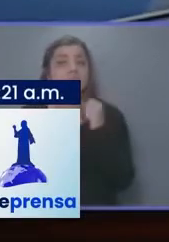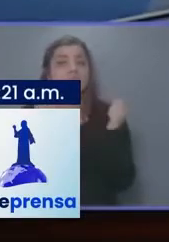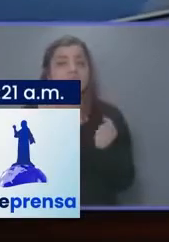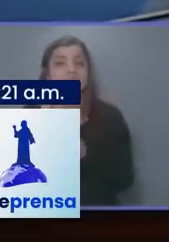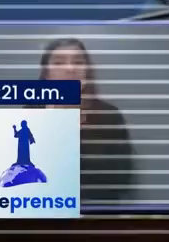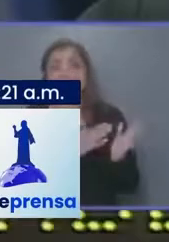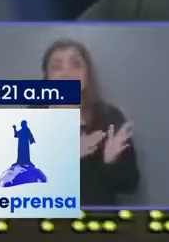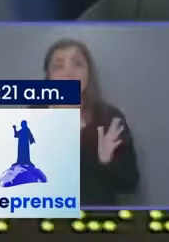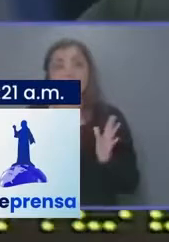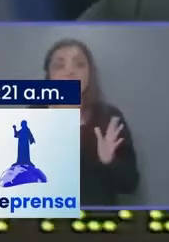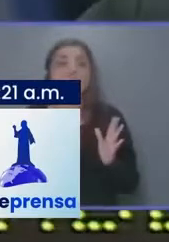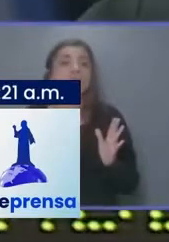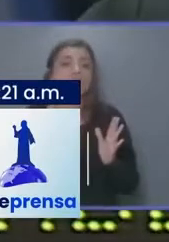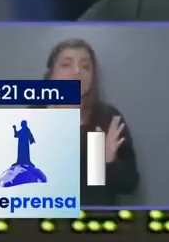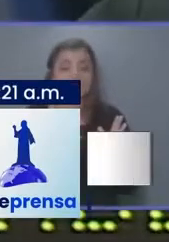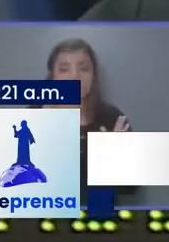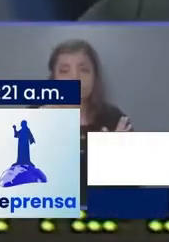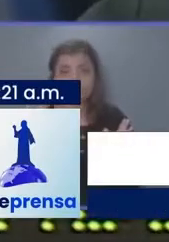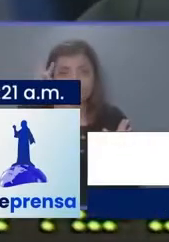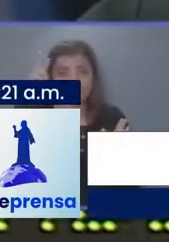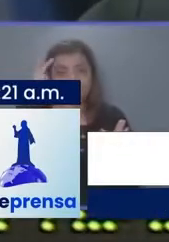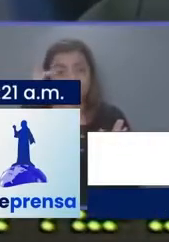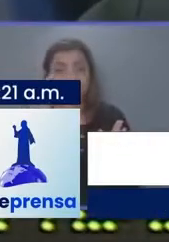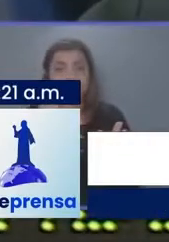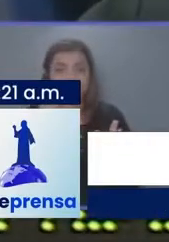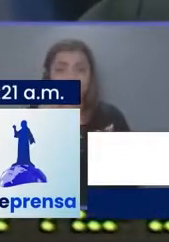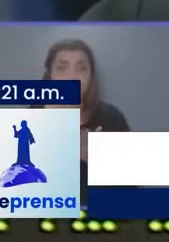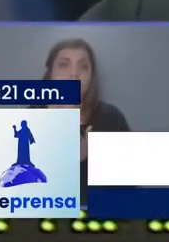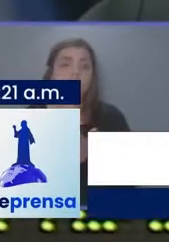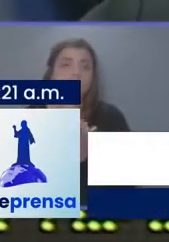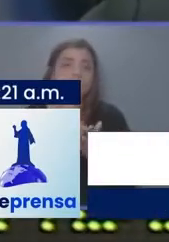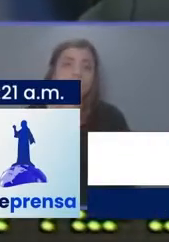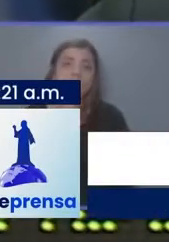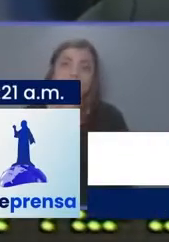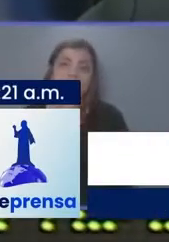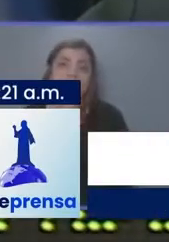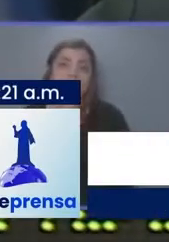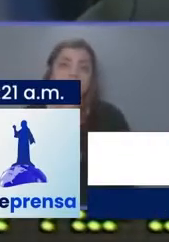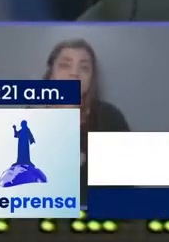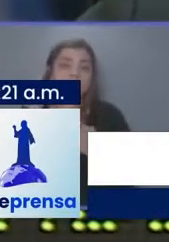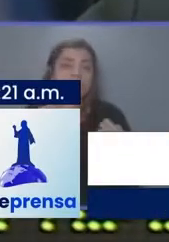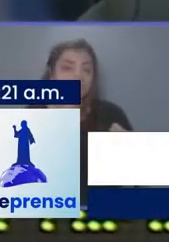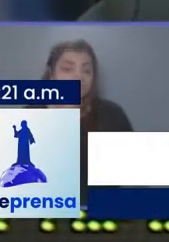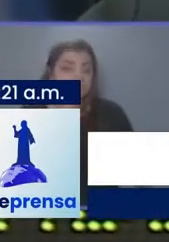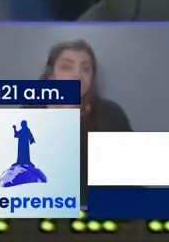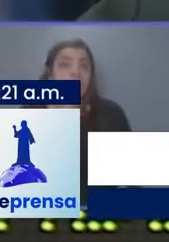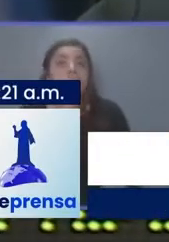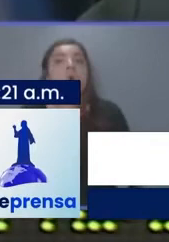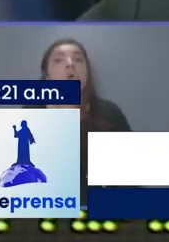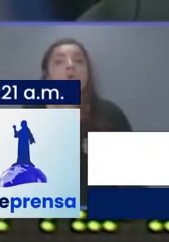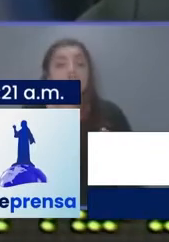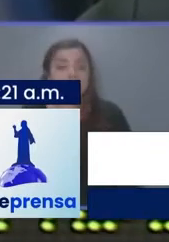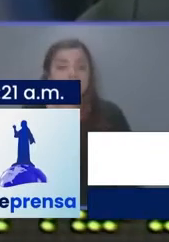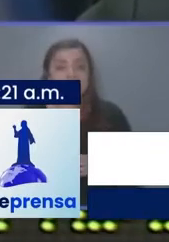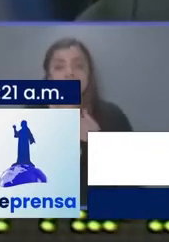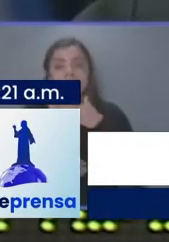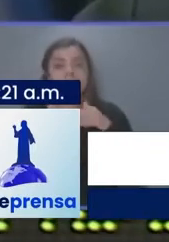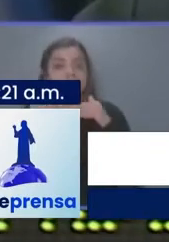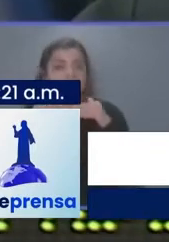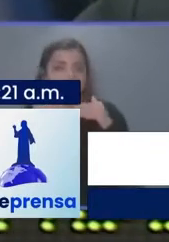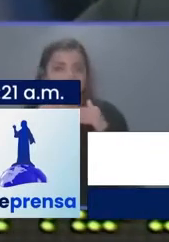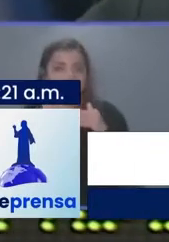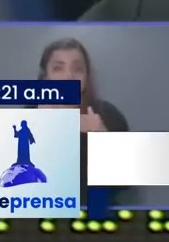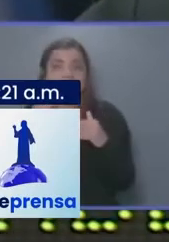sobre la renta significa un reflejo de las prioridades que tiene el gobierno de cómo quieres seguir fortaleciendo también